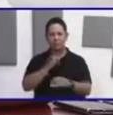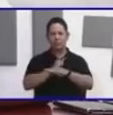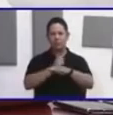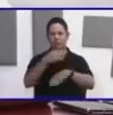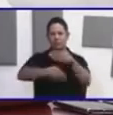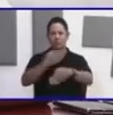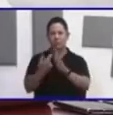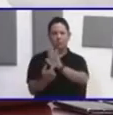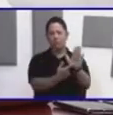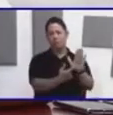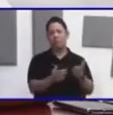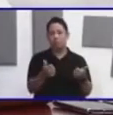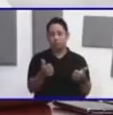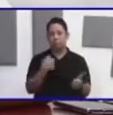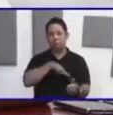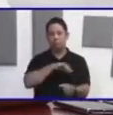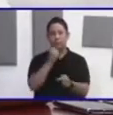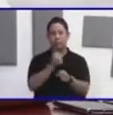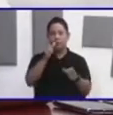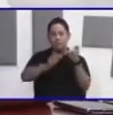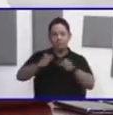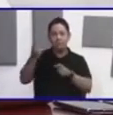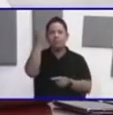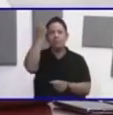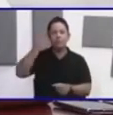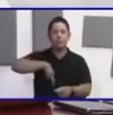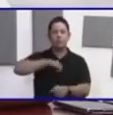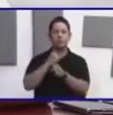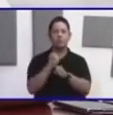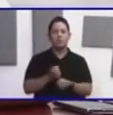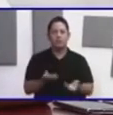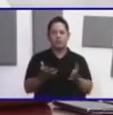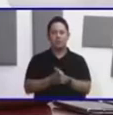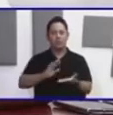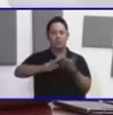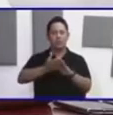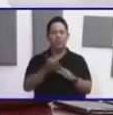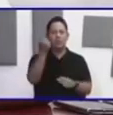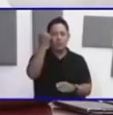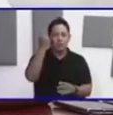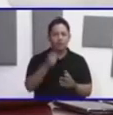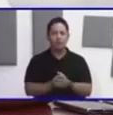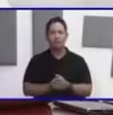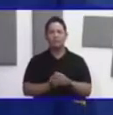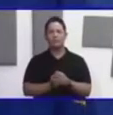ver y la gente entenderá qué es lo que hemos venido haciendo. Secretario, la comunidad te escucha y